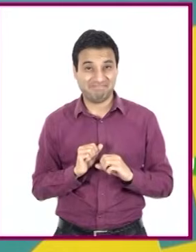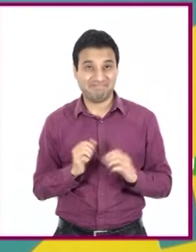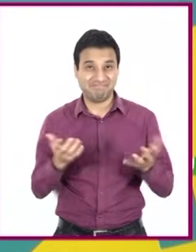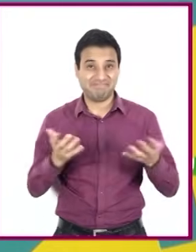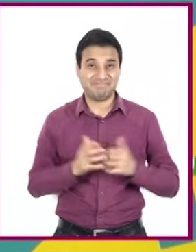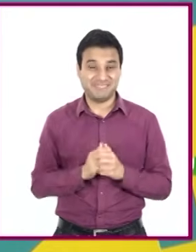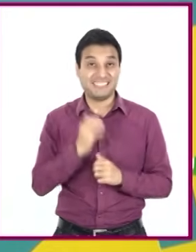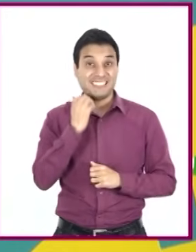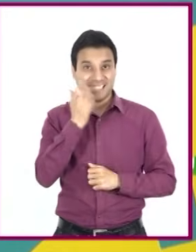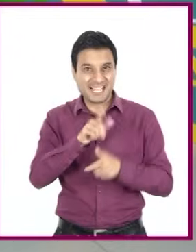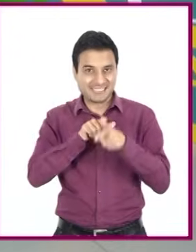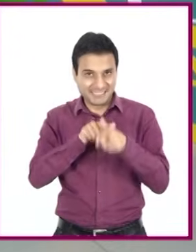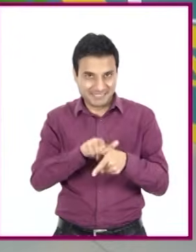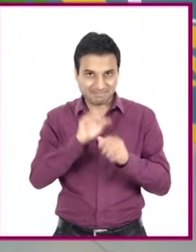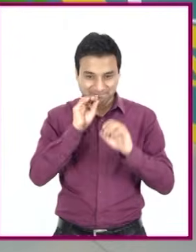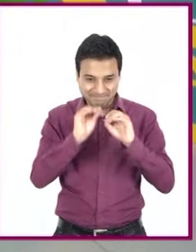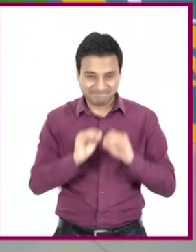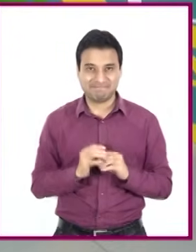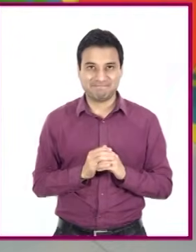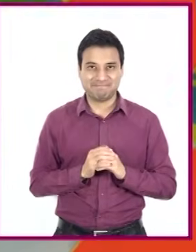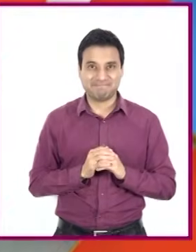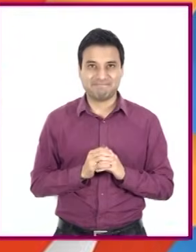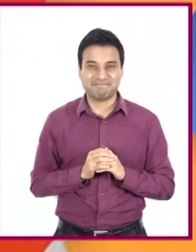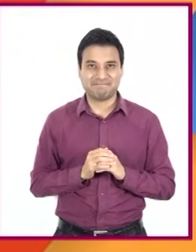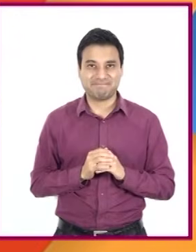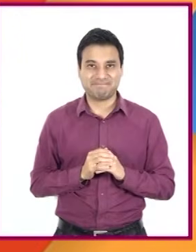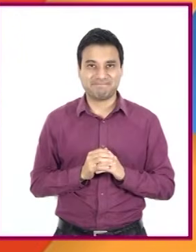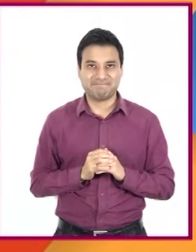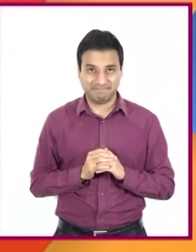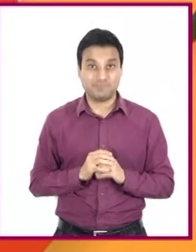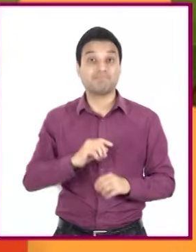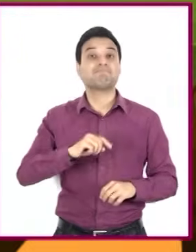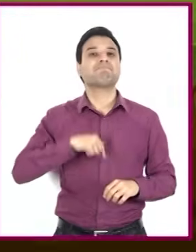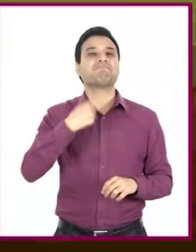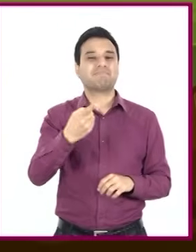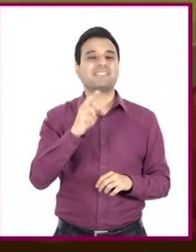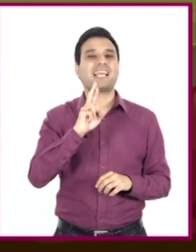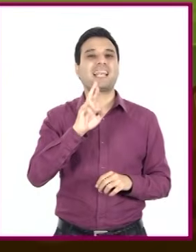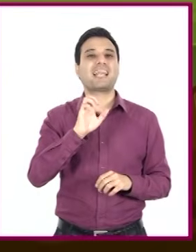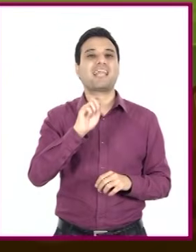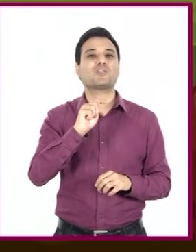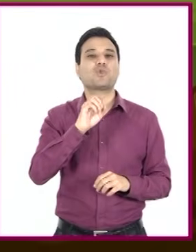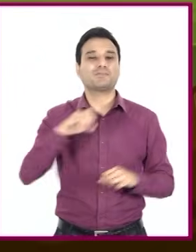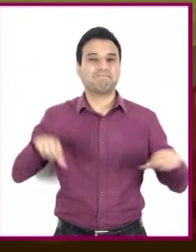deseamos desarrollar con ustedes. Ahora los retamos.